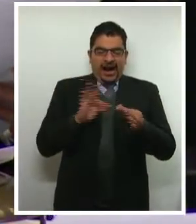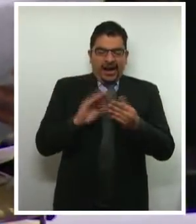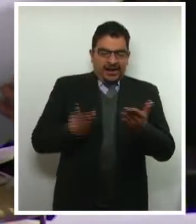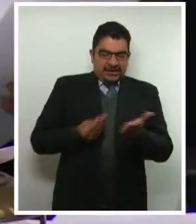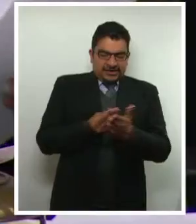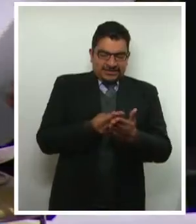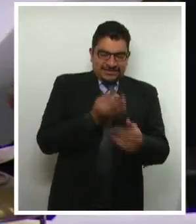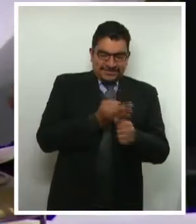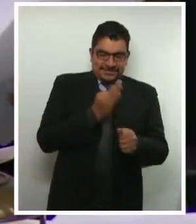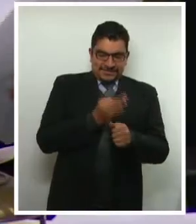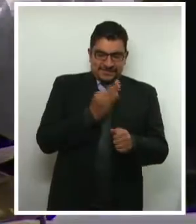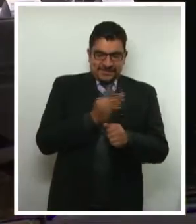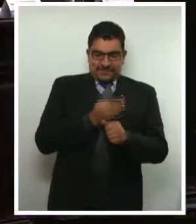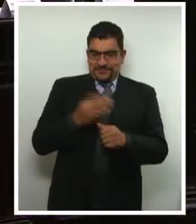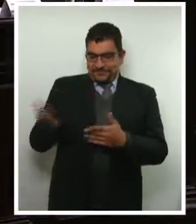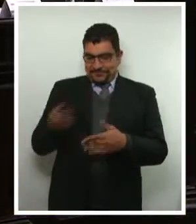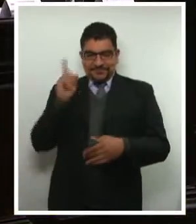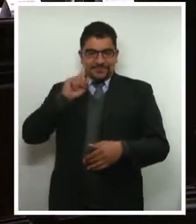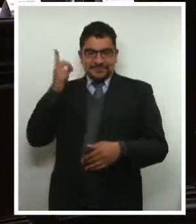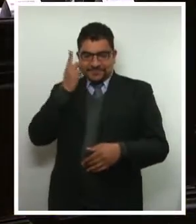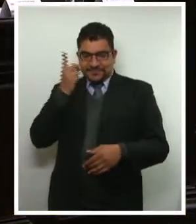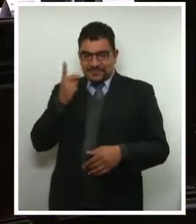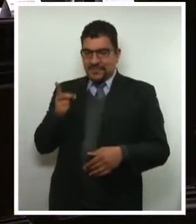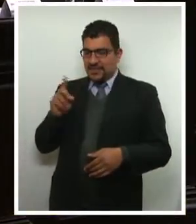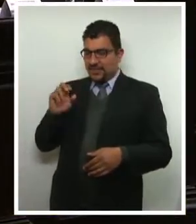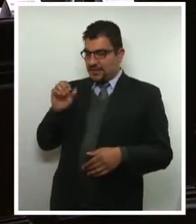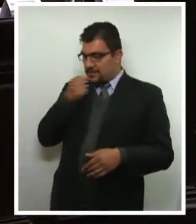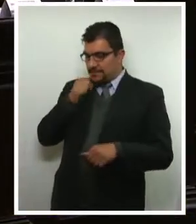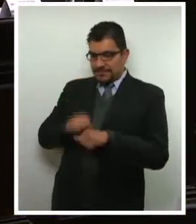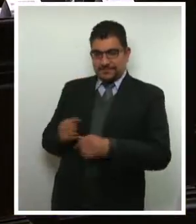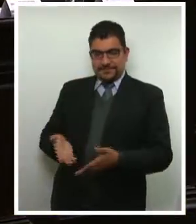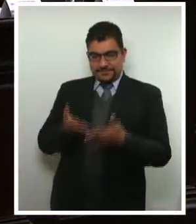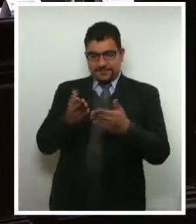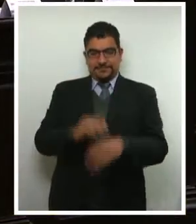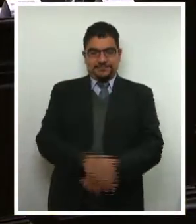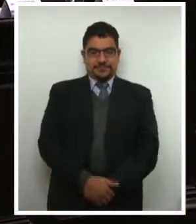reserva. Adelante, diputada secretaria.